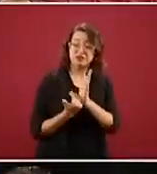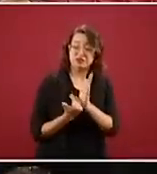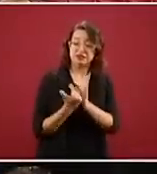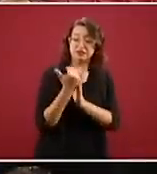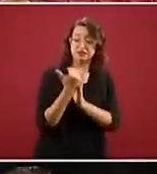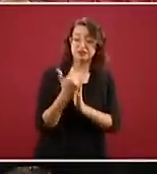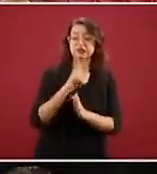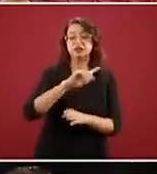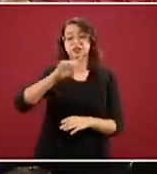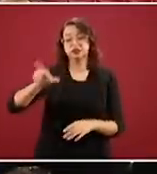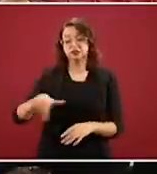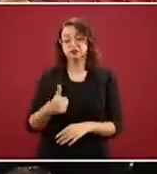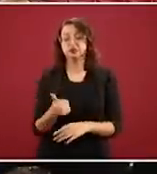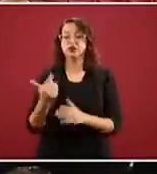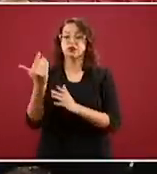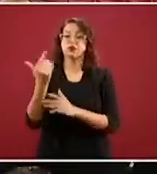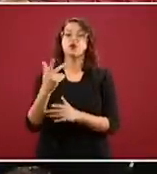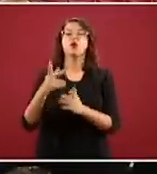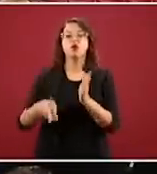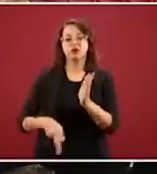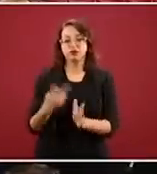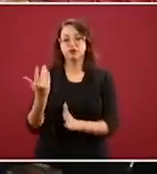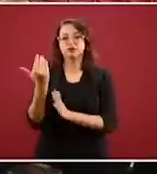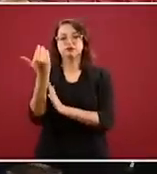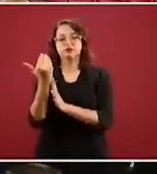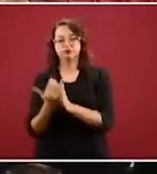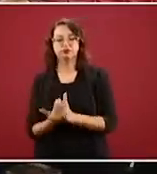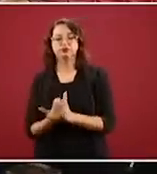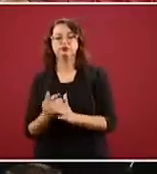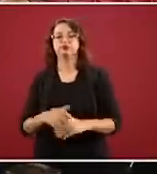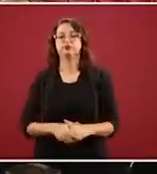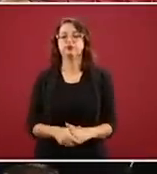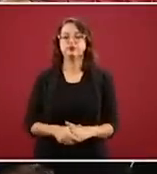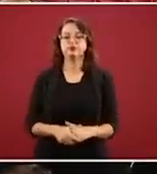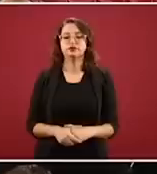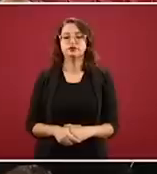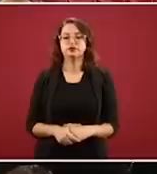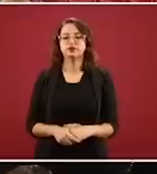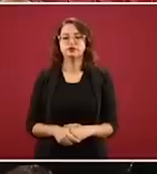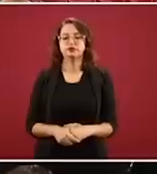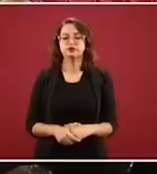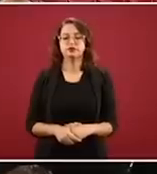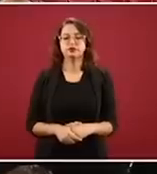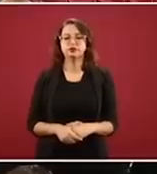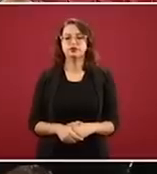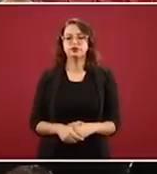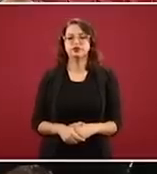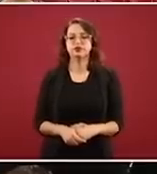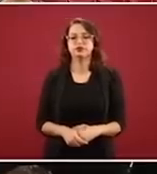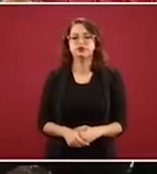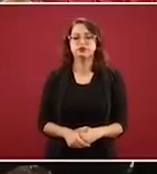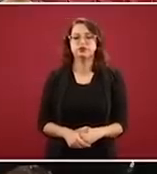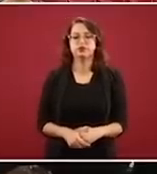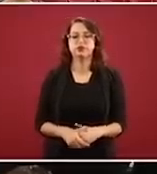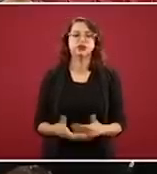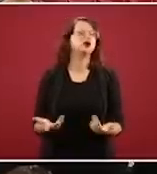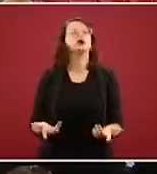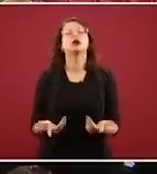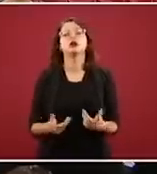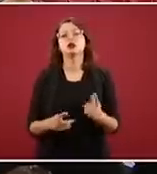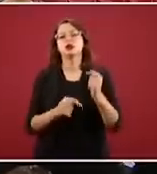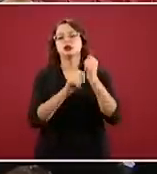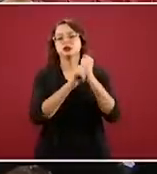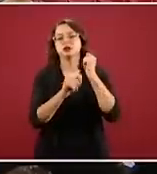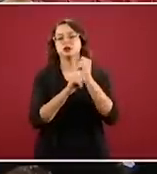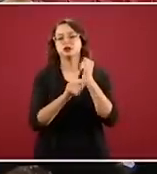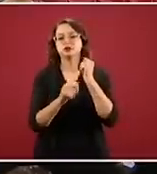a partir del 1 de diciembre estamos a la baja. Adelante. Aquí vienen cuántos robos a